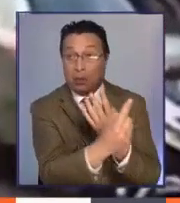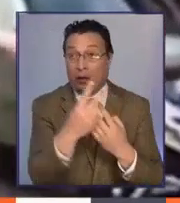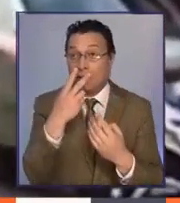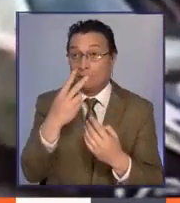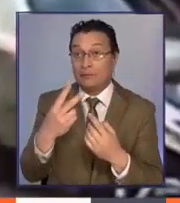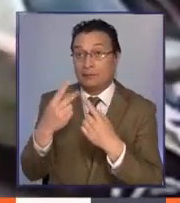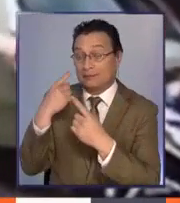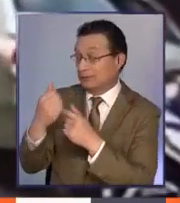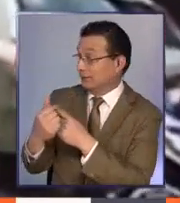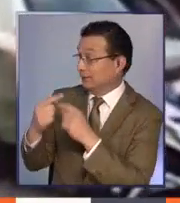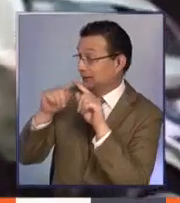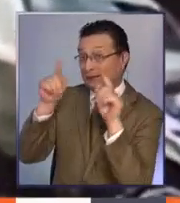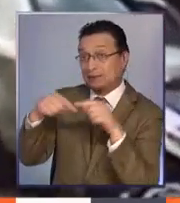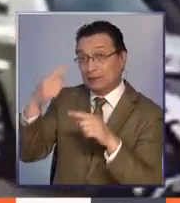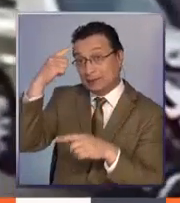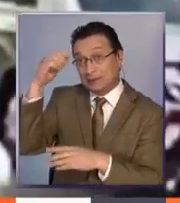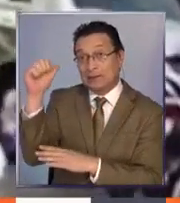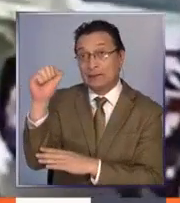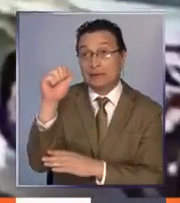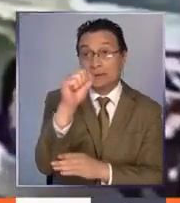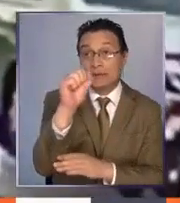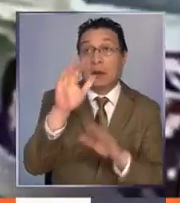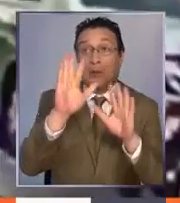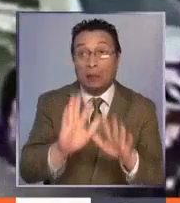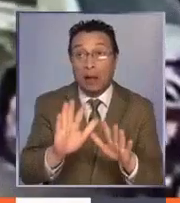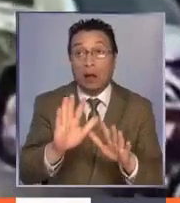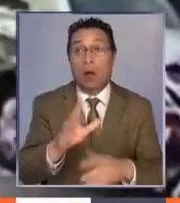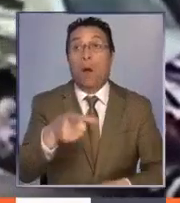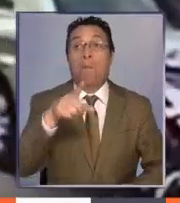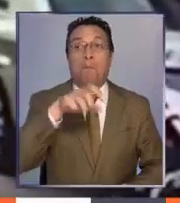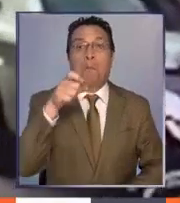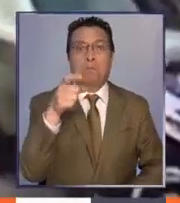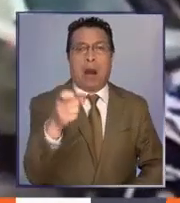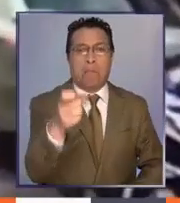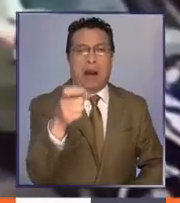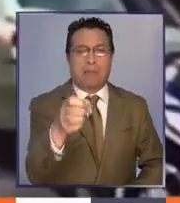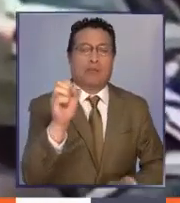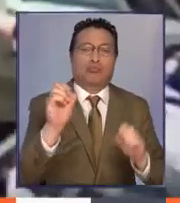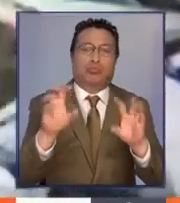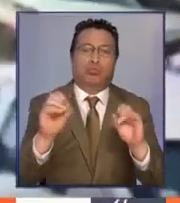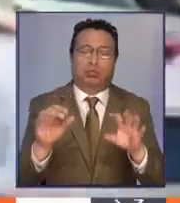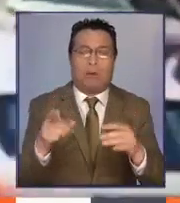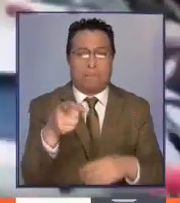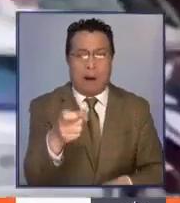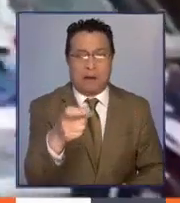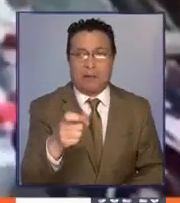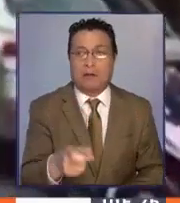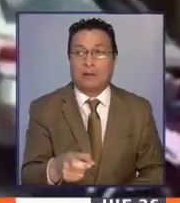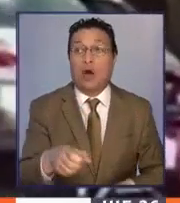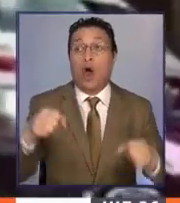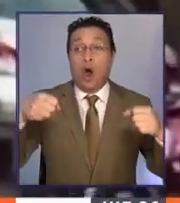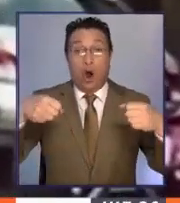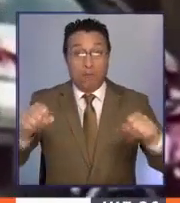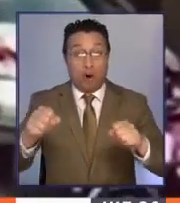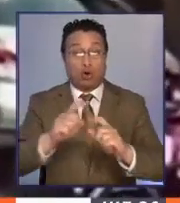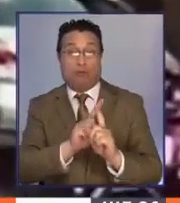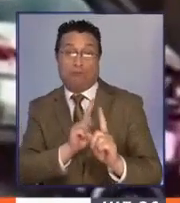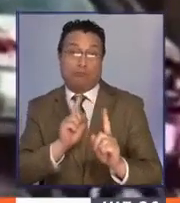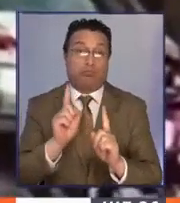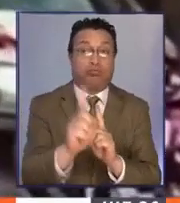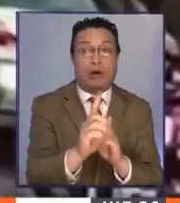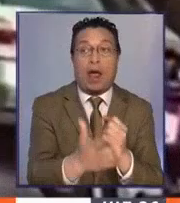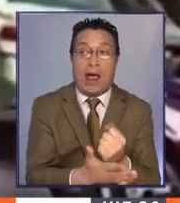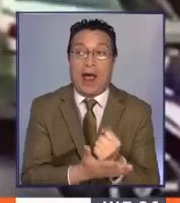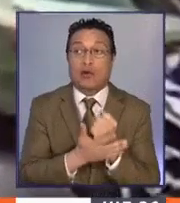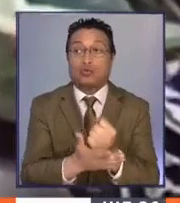se ve parte de su cabeza cuando se detiene y dispara en varias ocasiones. El de la moto sale a dar cobertura y quienes